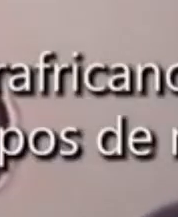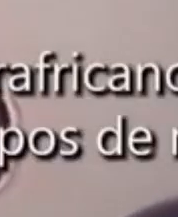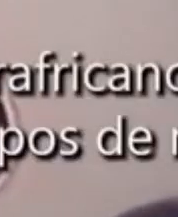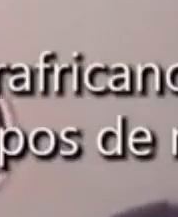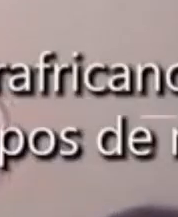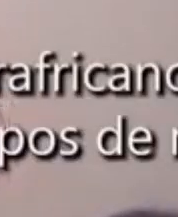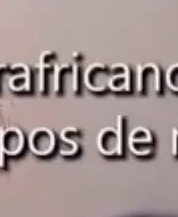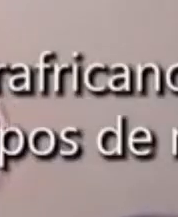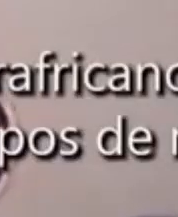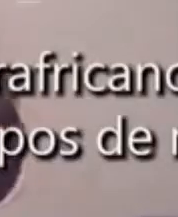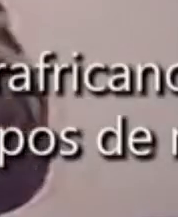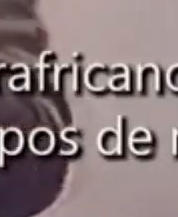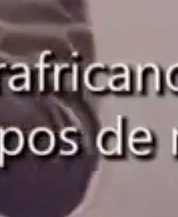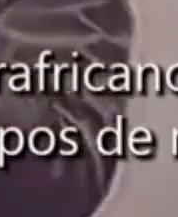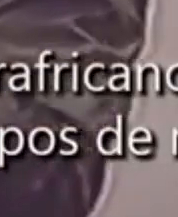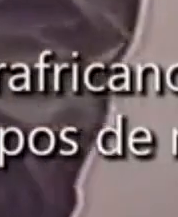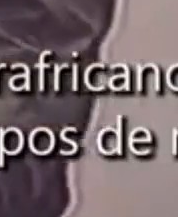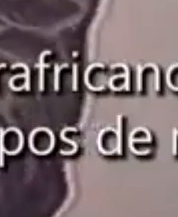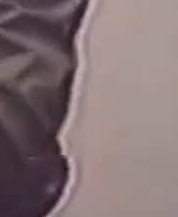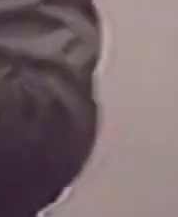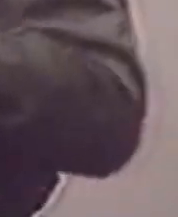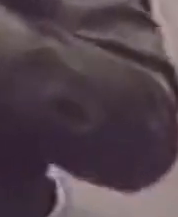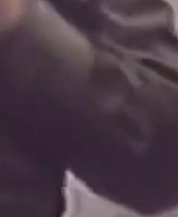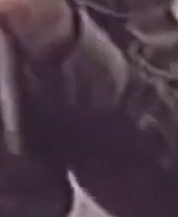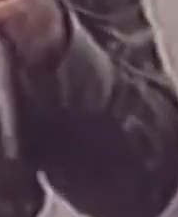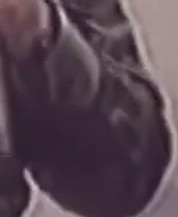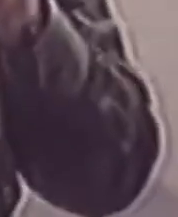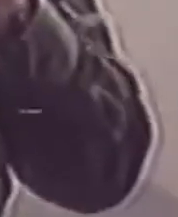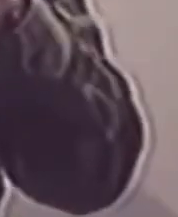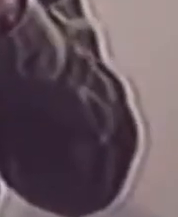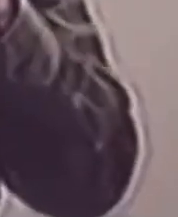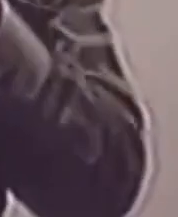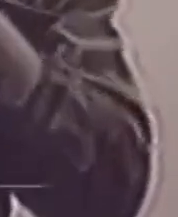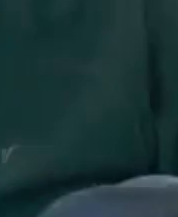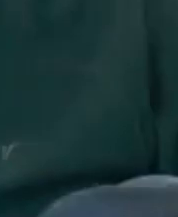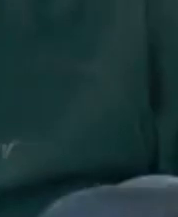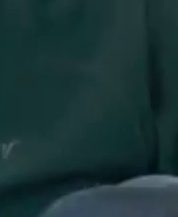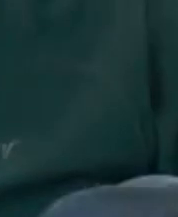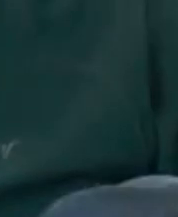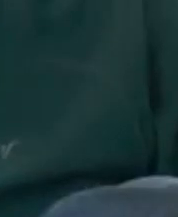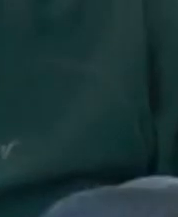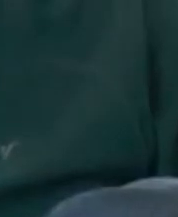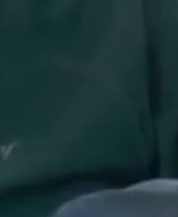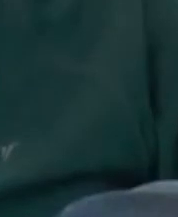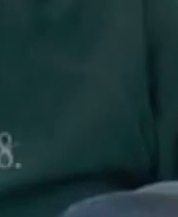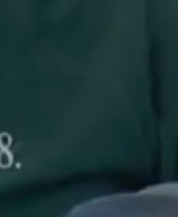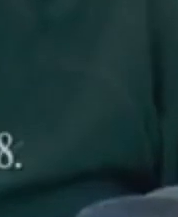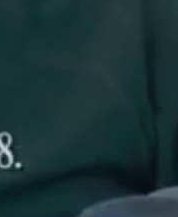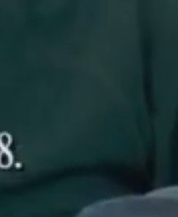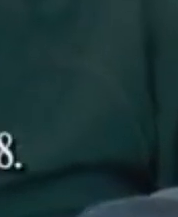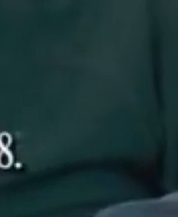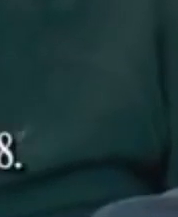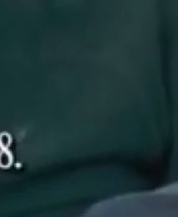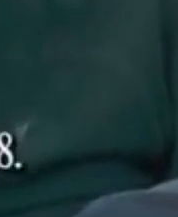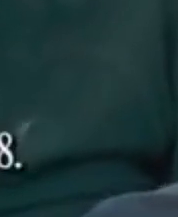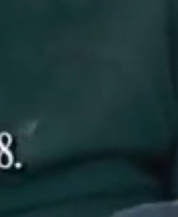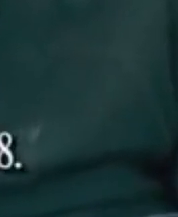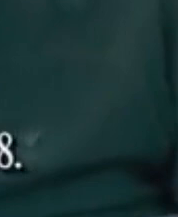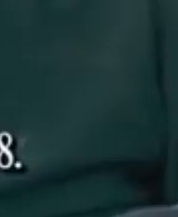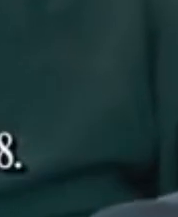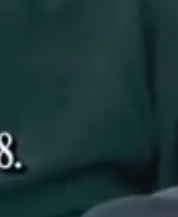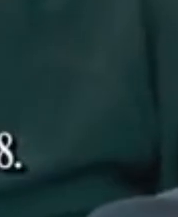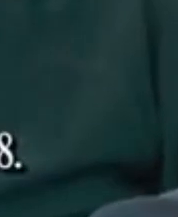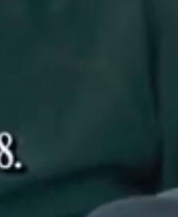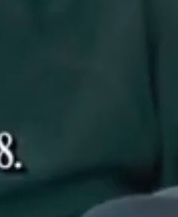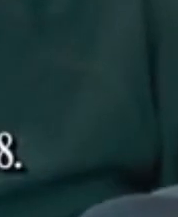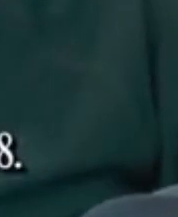tanques surafricanos y los blindados cayeron en los campos de mina, empezaron a volar. Al llegar al Estado Mayor, para sorpresa mía,